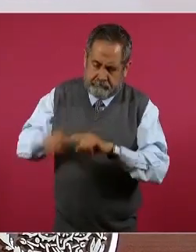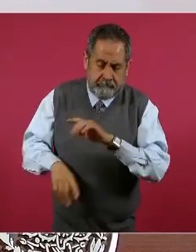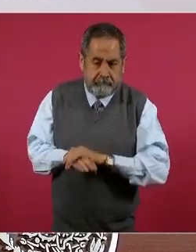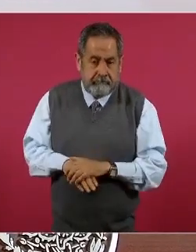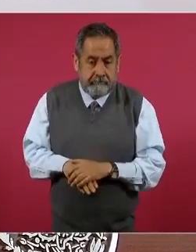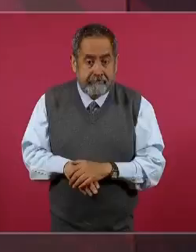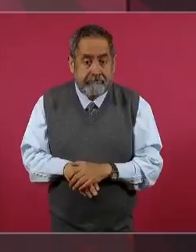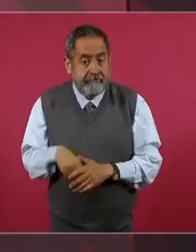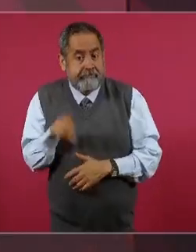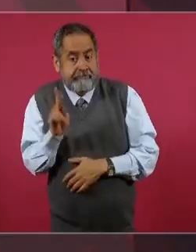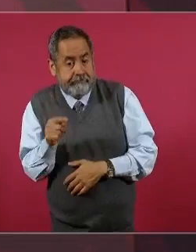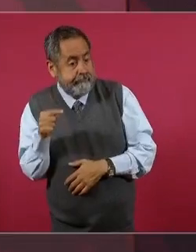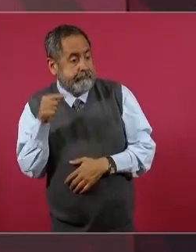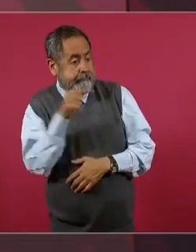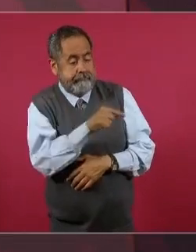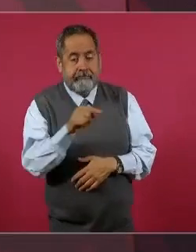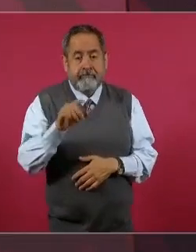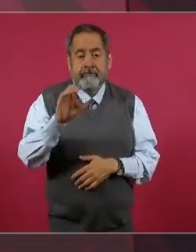pero no el judicial.